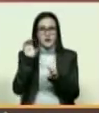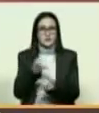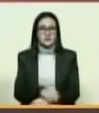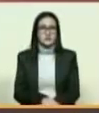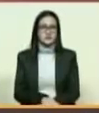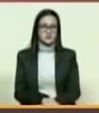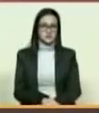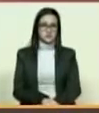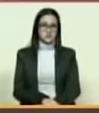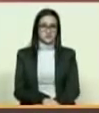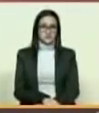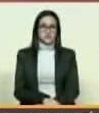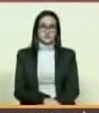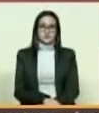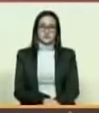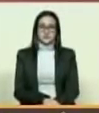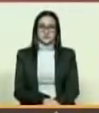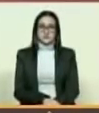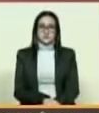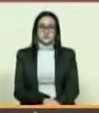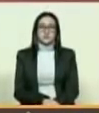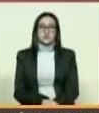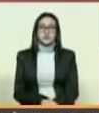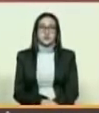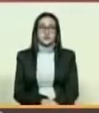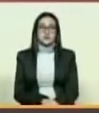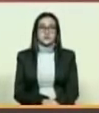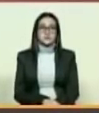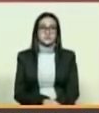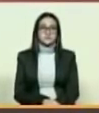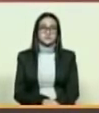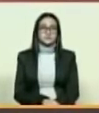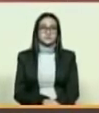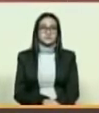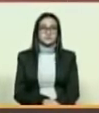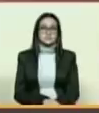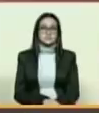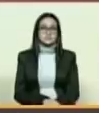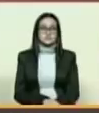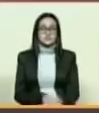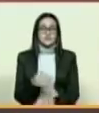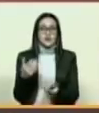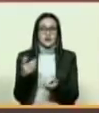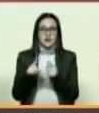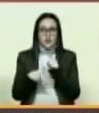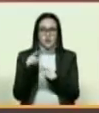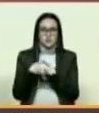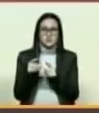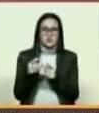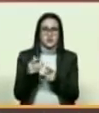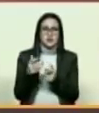de vista en cuanto a las aplicaciones que se pueden instrumentar a través de